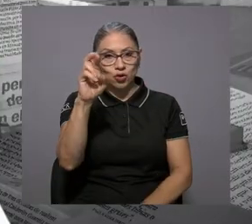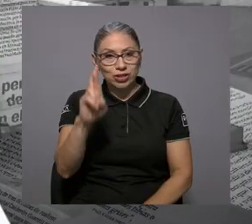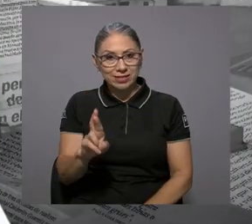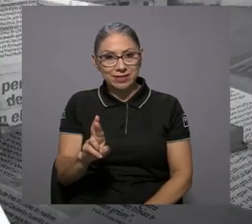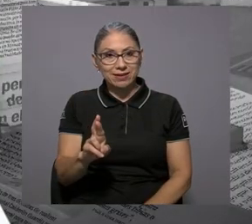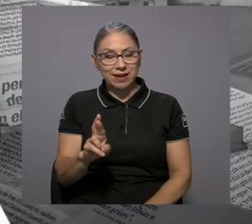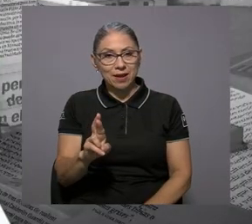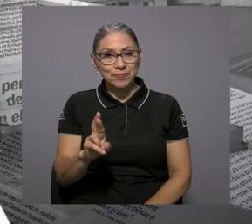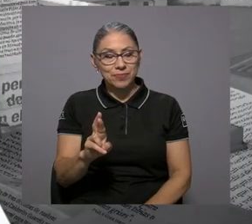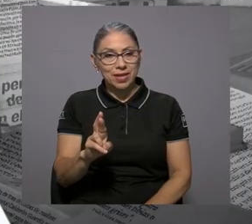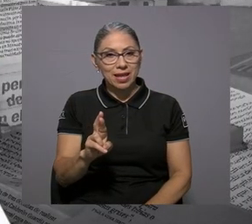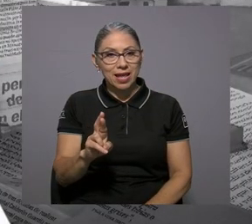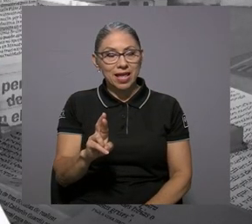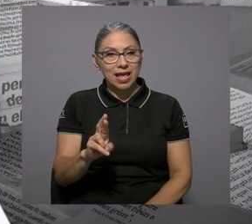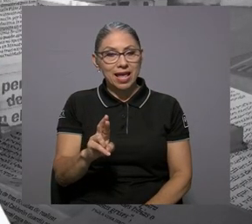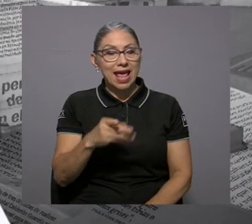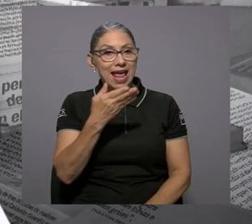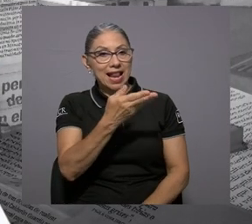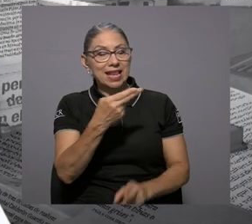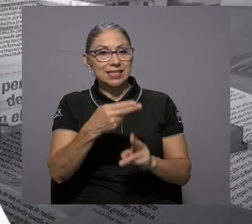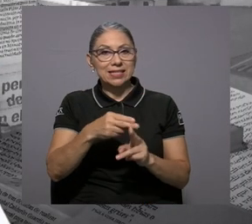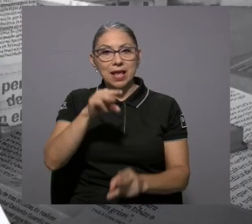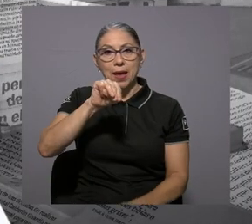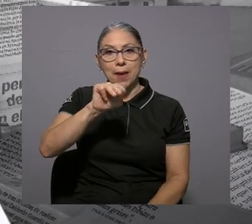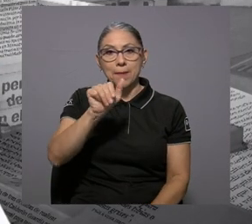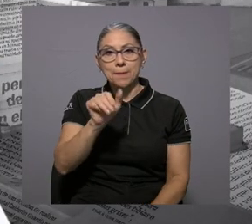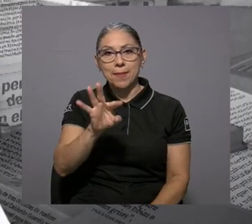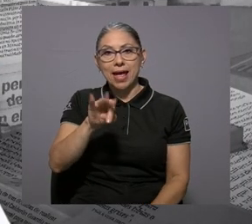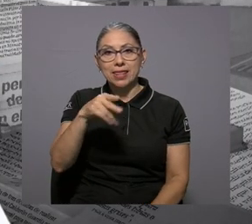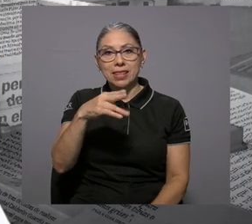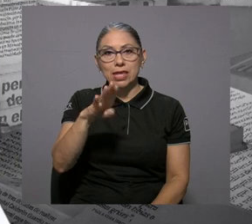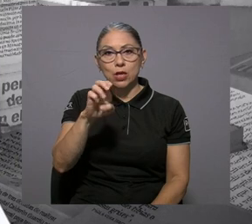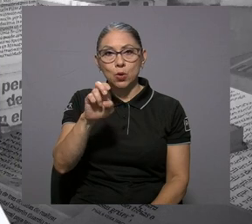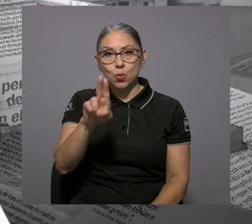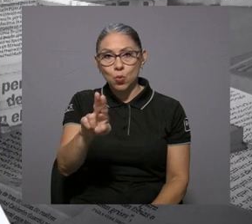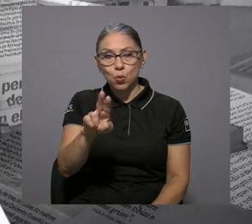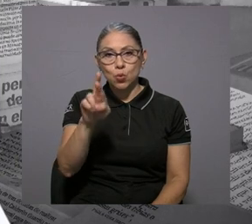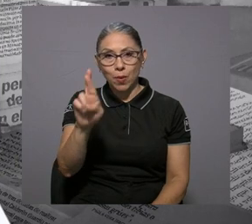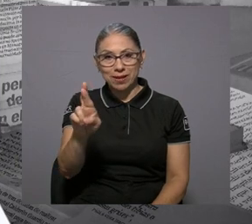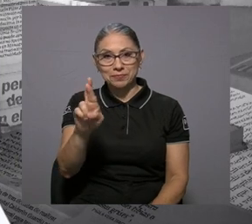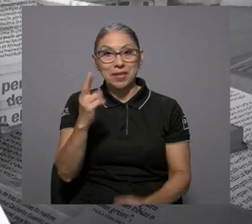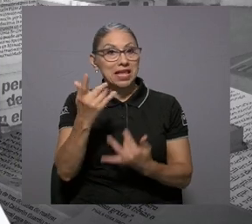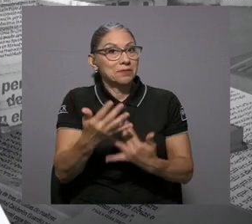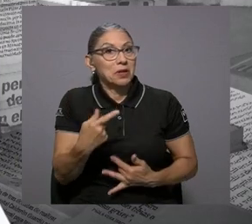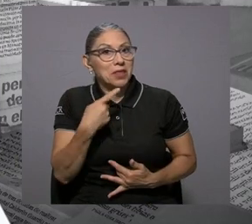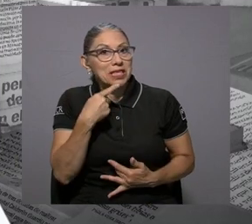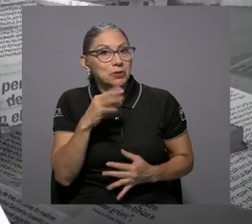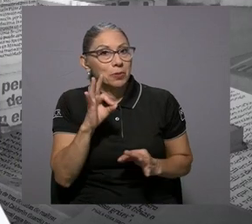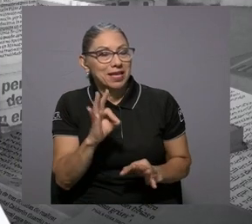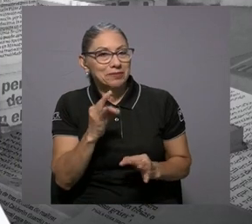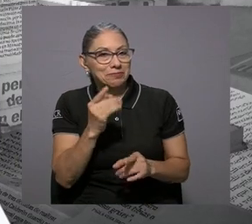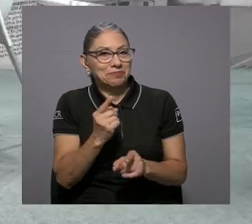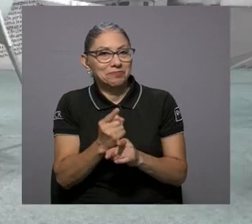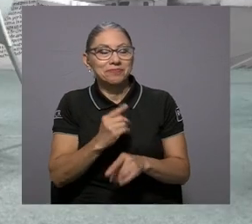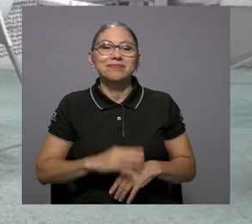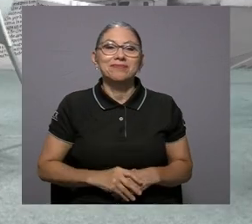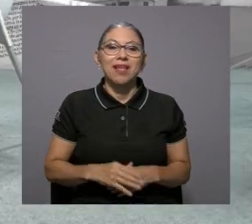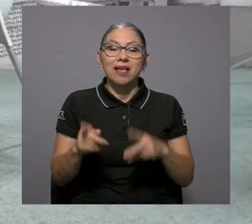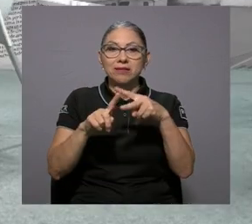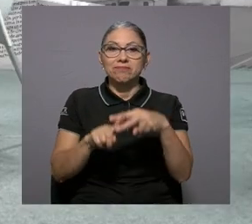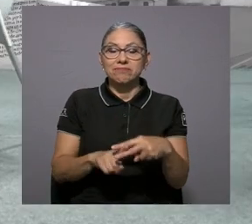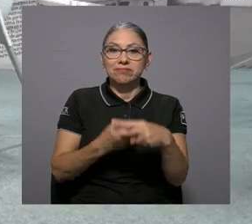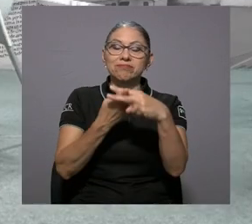Rica. Él es Mathieu Robin. Sí. Espero haberlo dicho bien. Bueno,